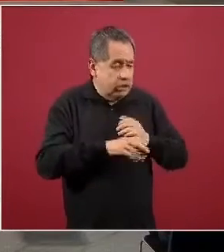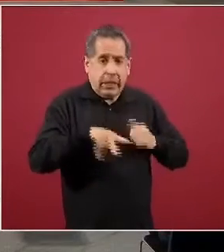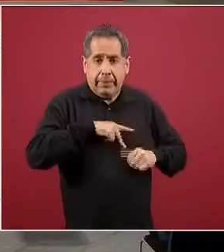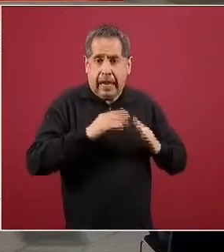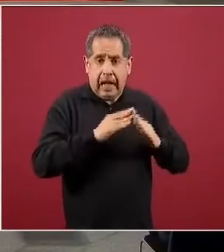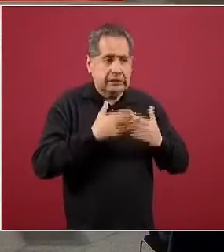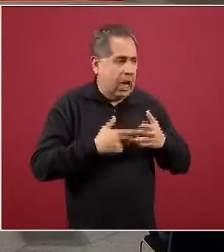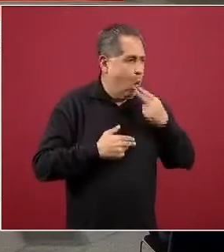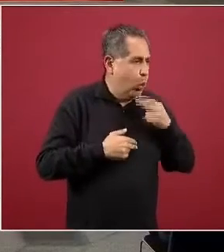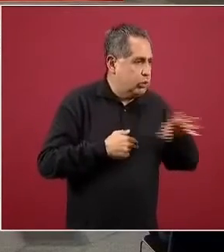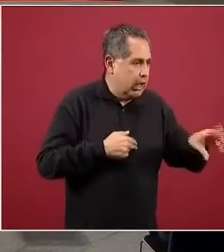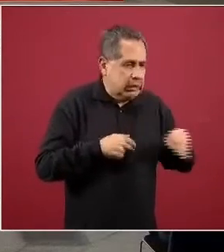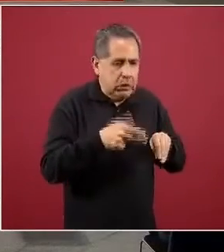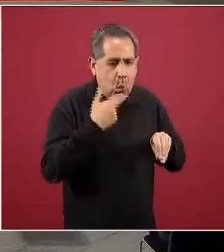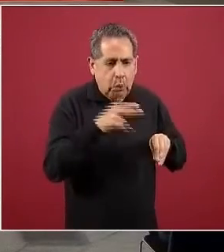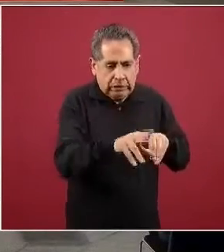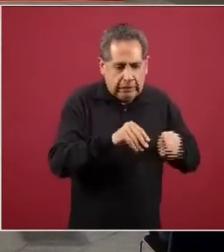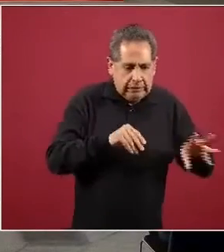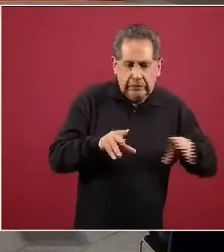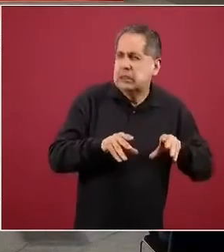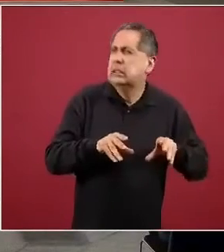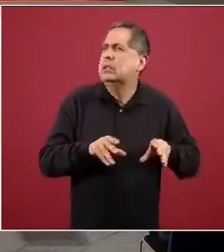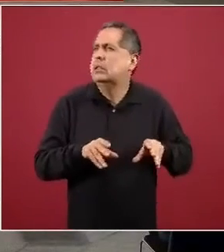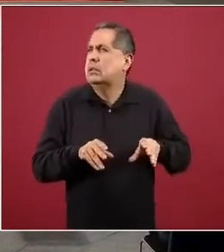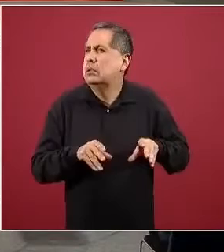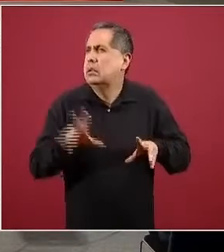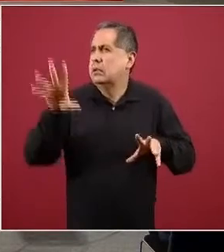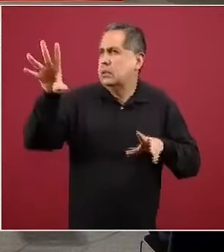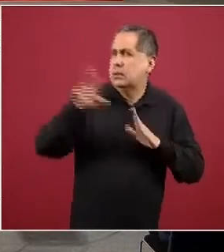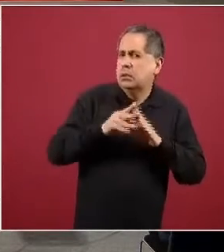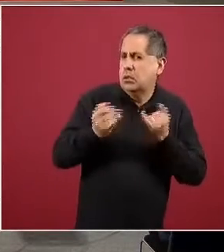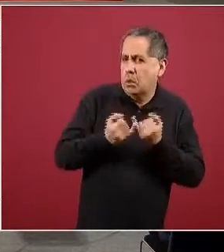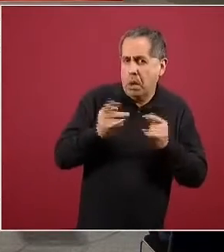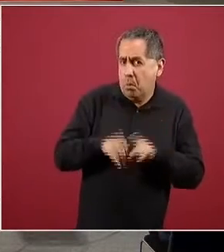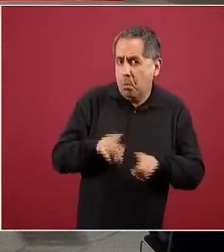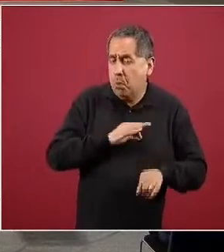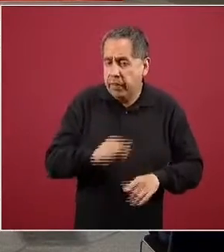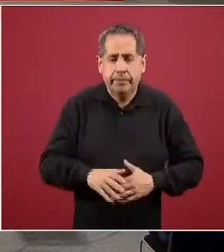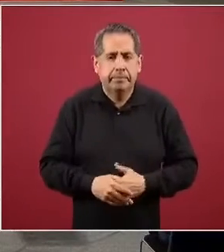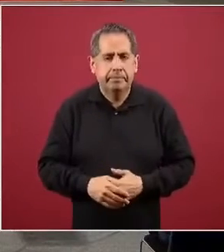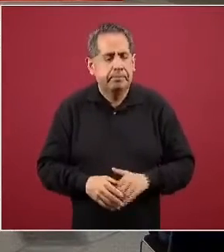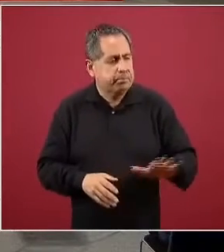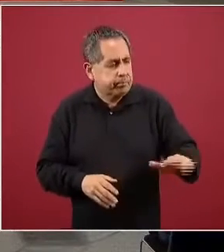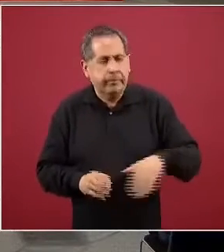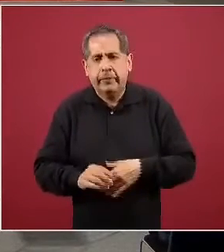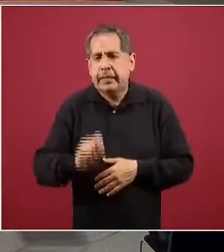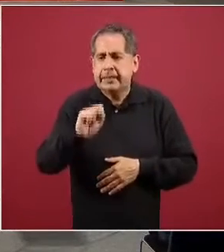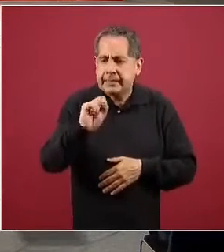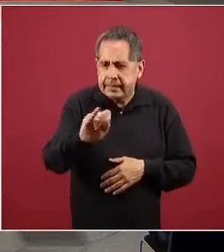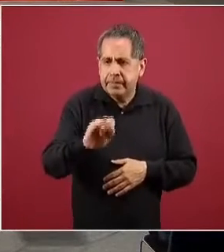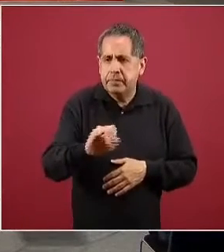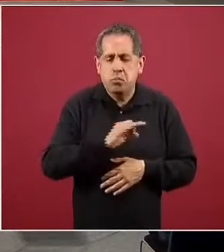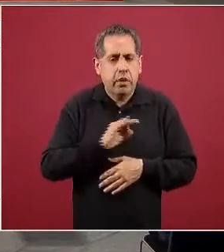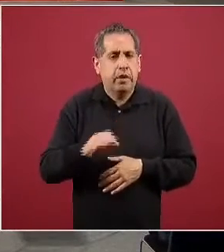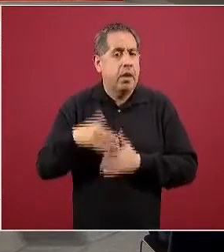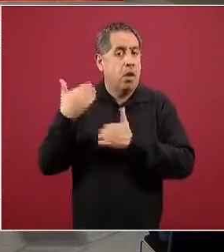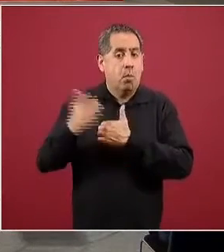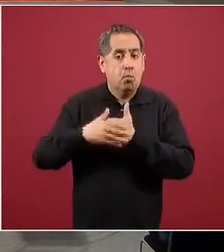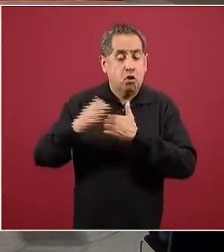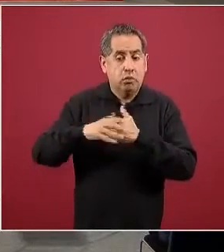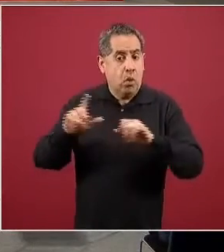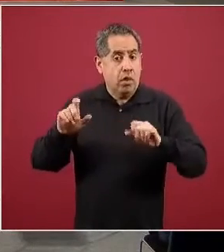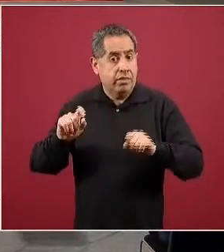nos comente sobre esta pregunta. Muchas gracias. Sí, se van a modelar